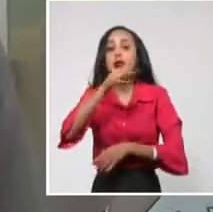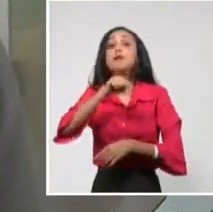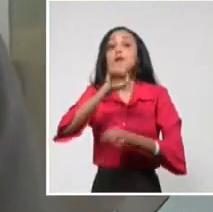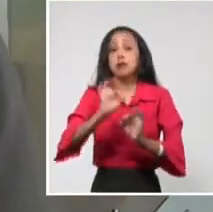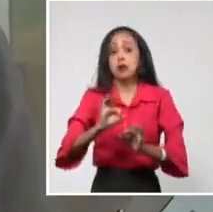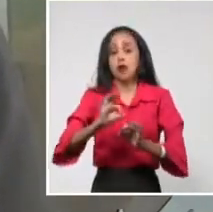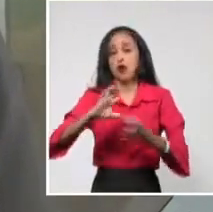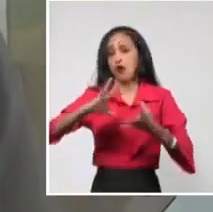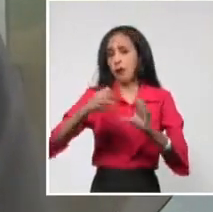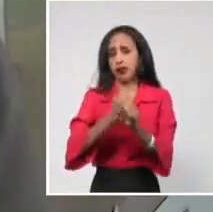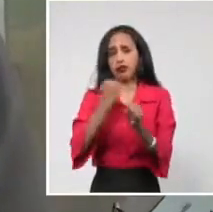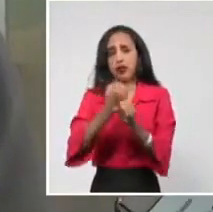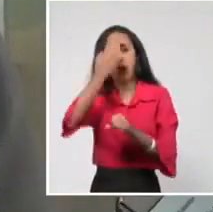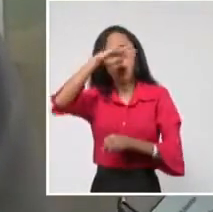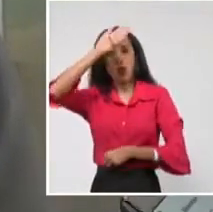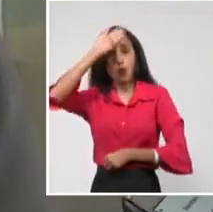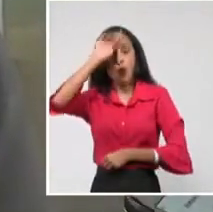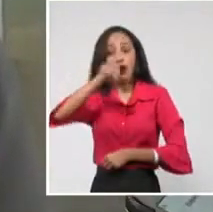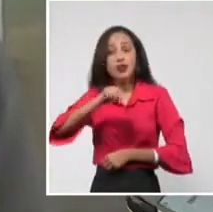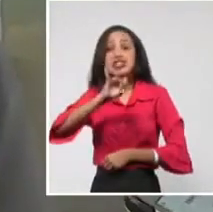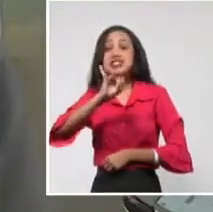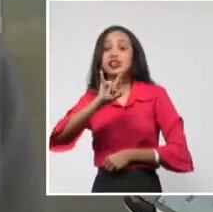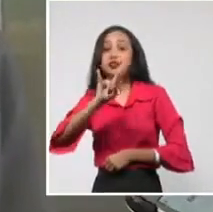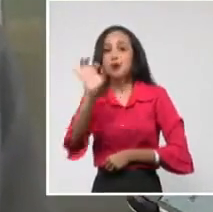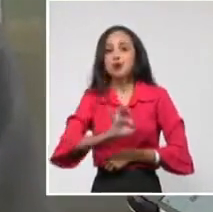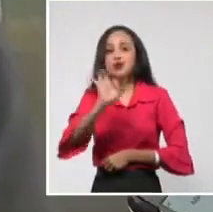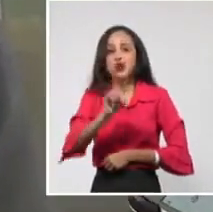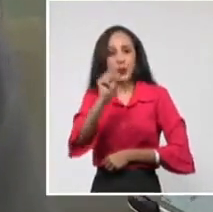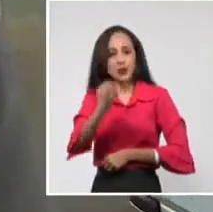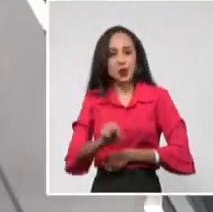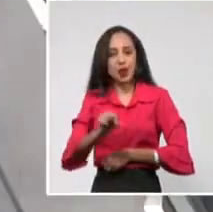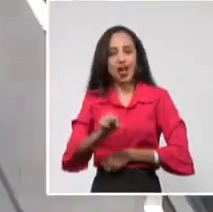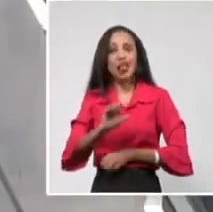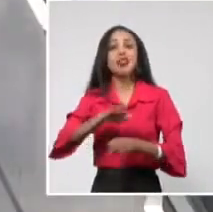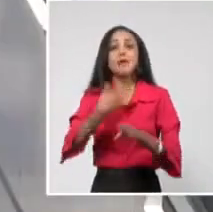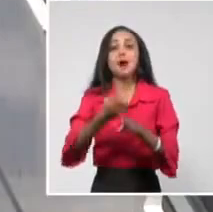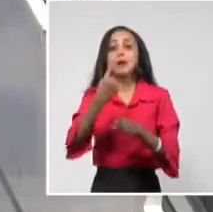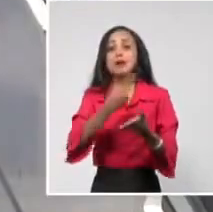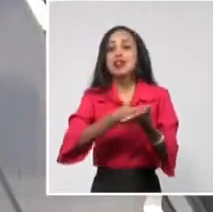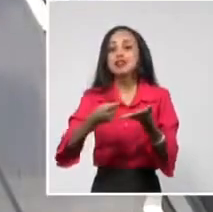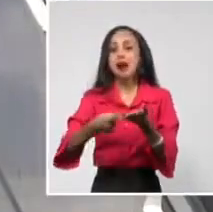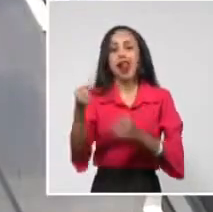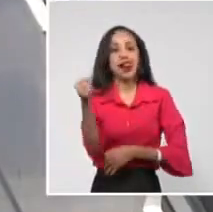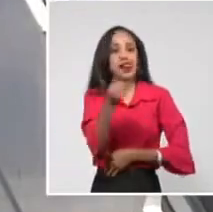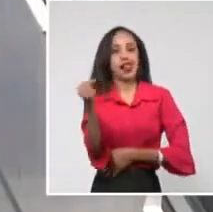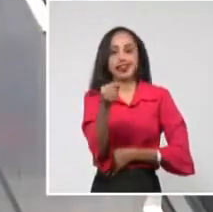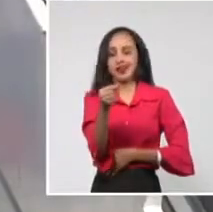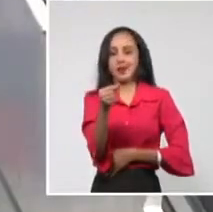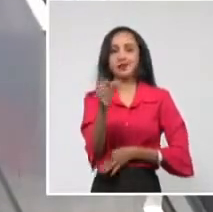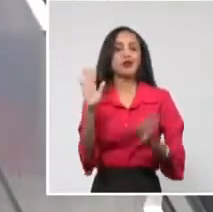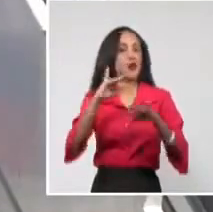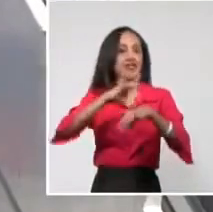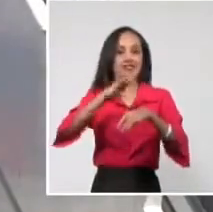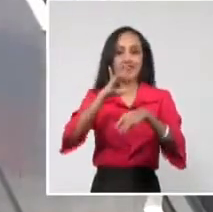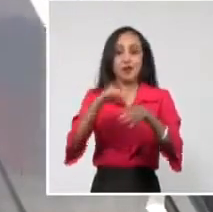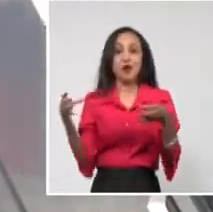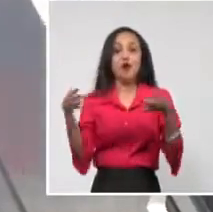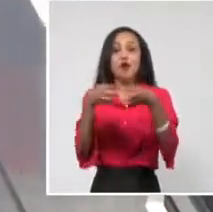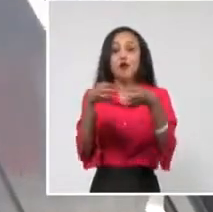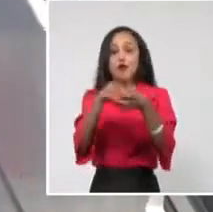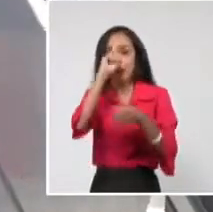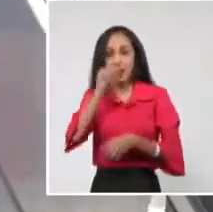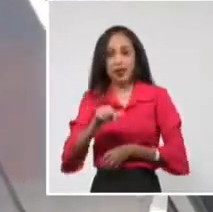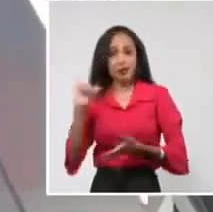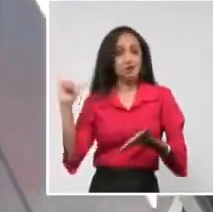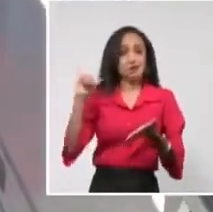cubano, evidentemente el 79% de los pacientes pues negativizaron en la primera semana. La brigada médica que regresa hoy de